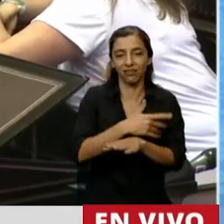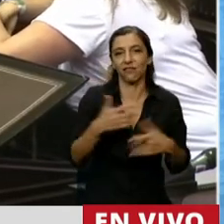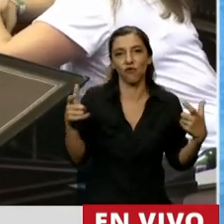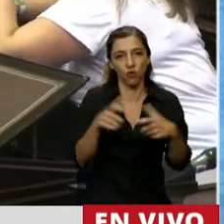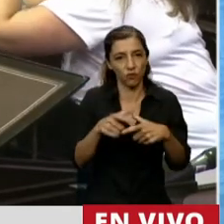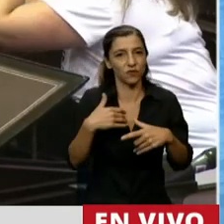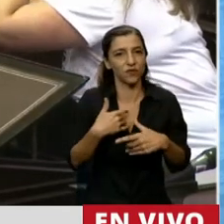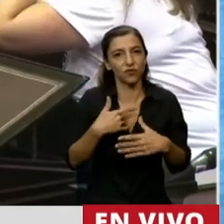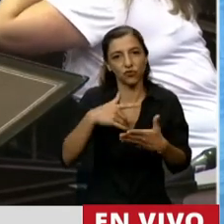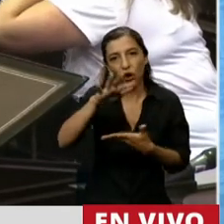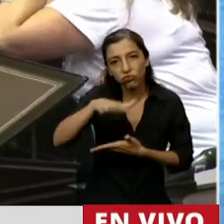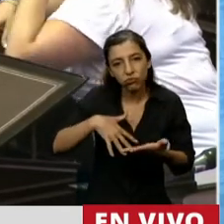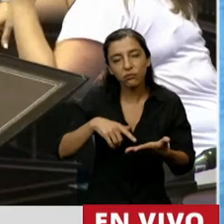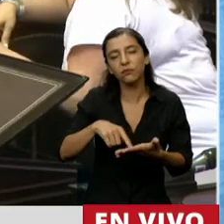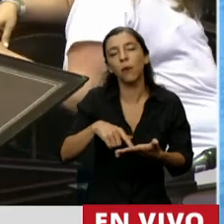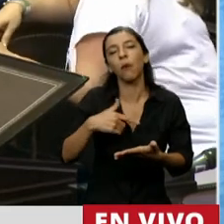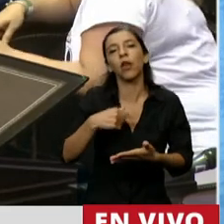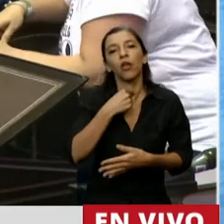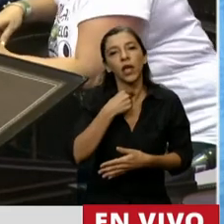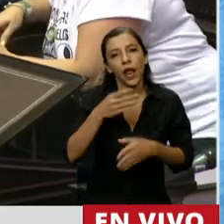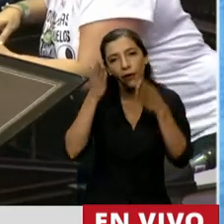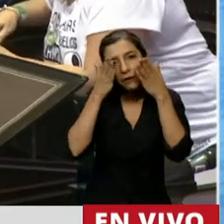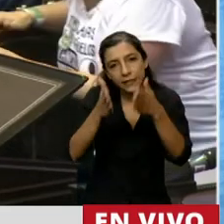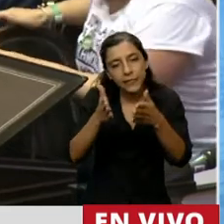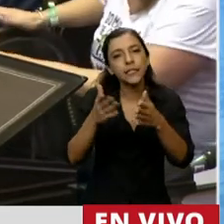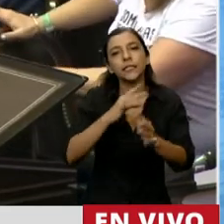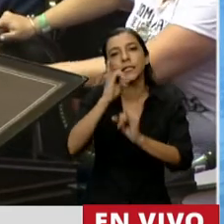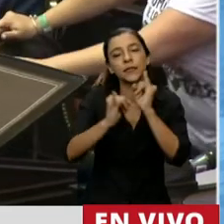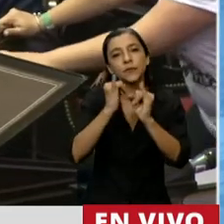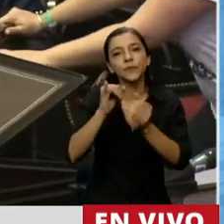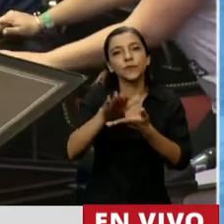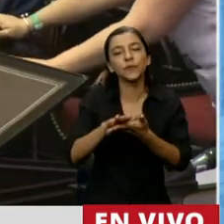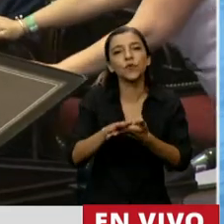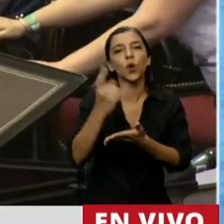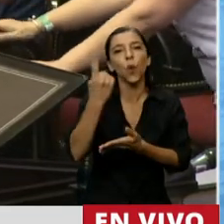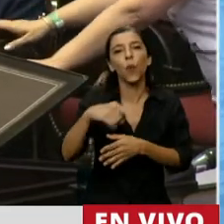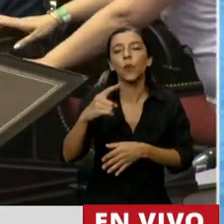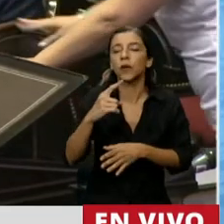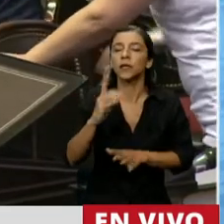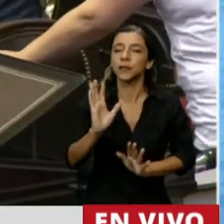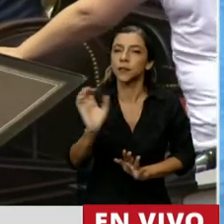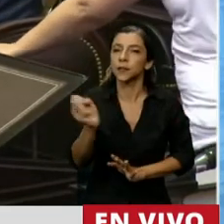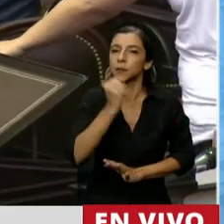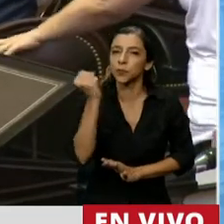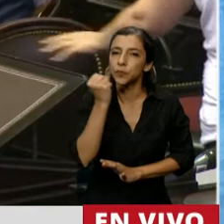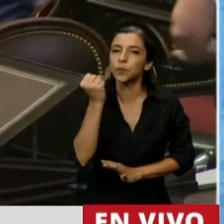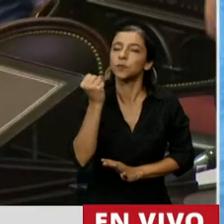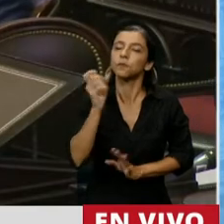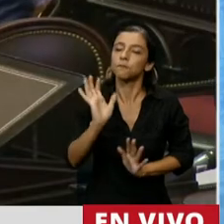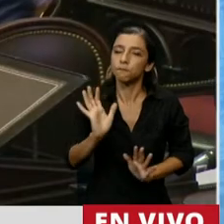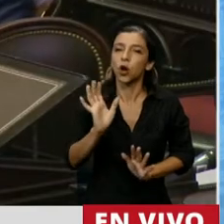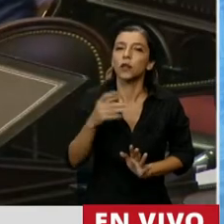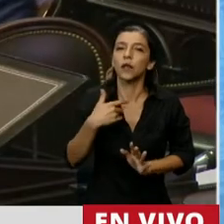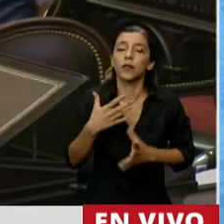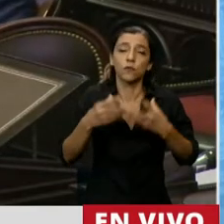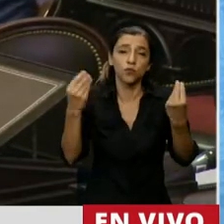comisiones, quiero centrarme en mi intervención en una de las cuestiones más polémicas que se han planteado en